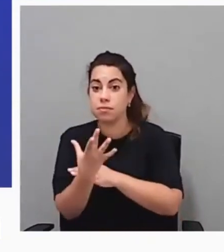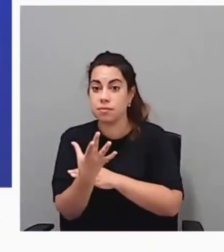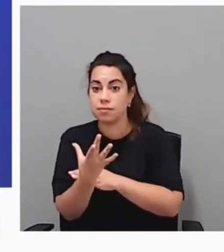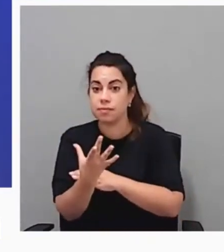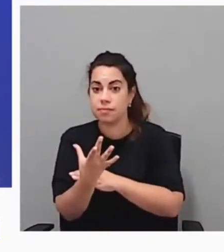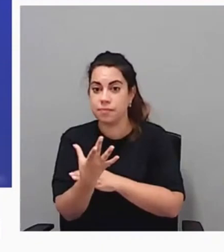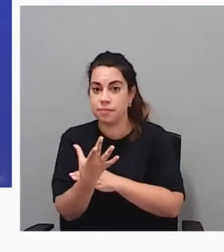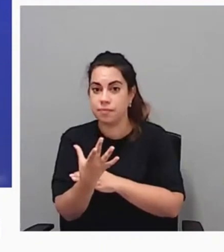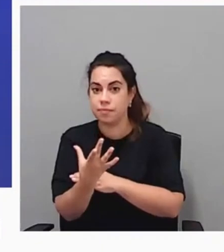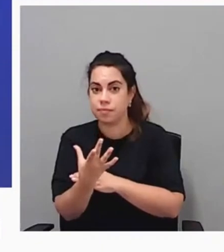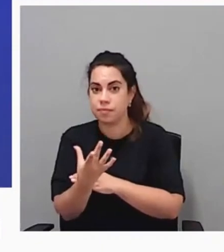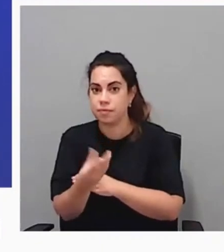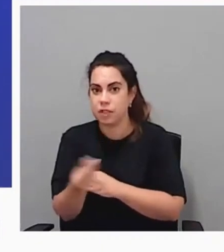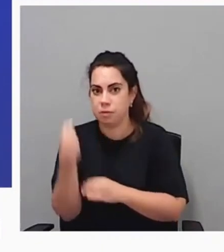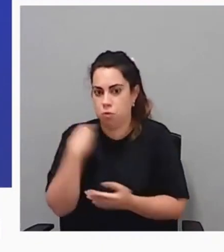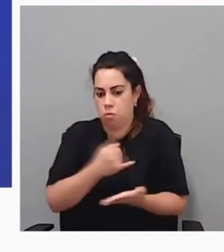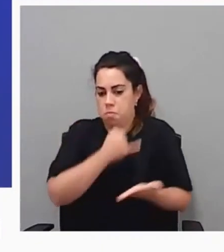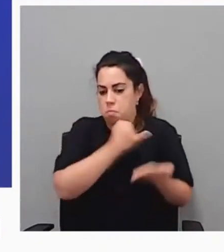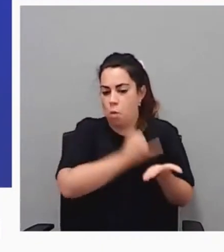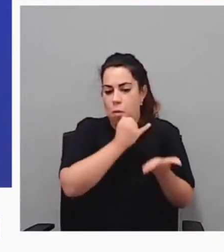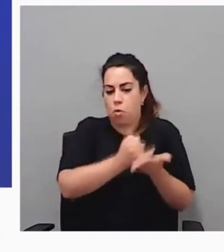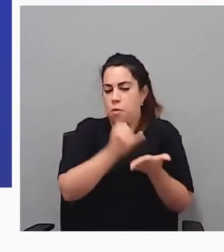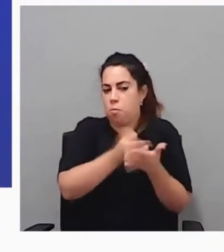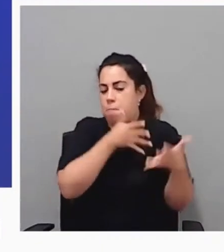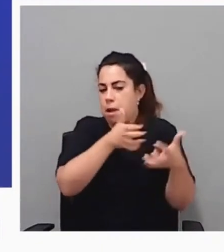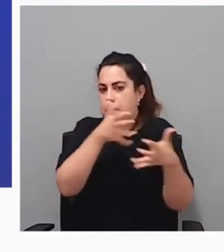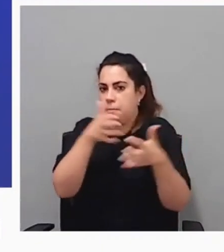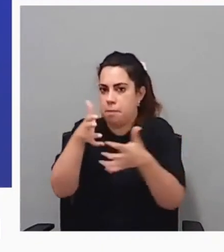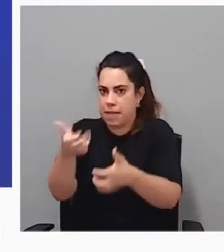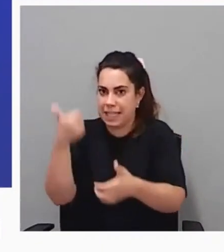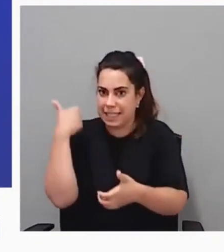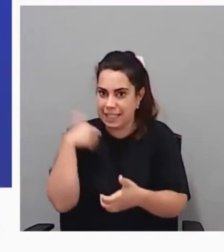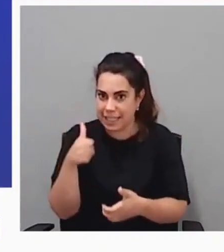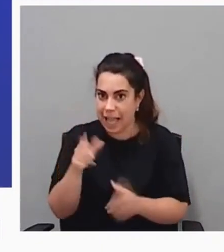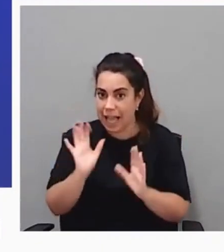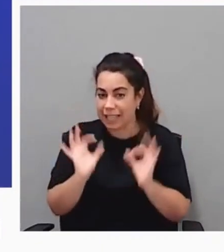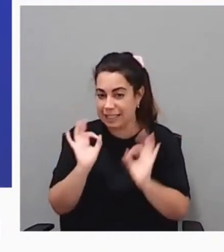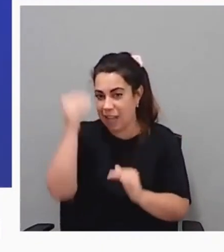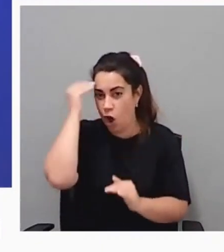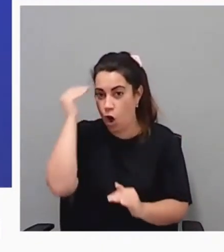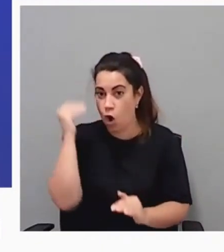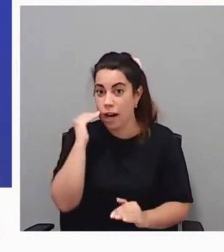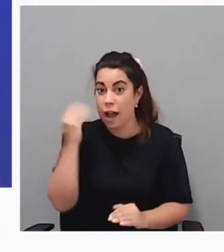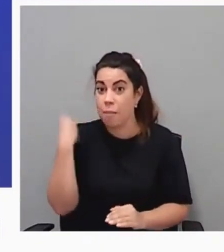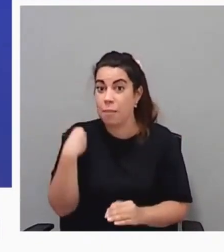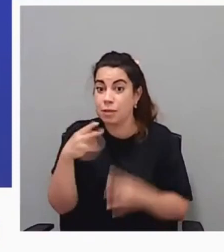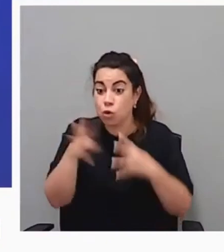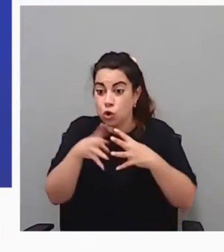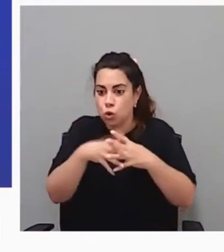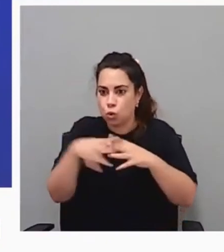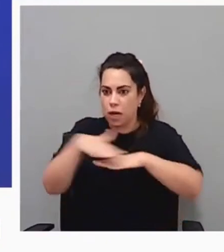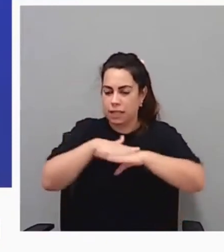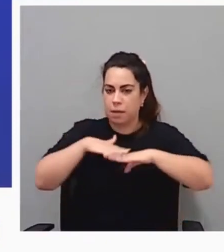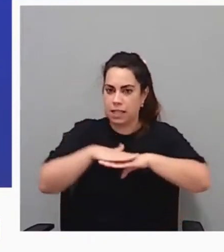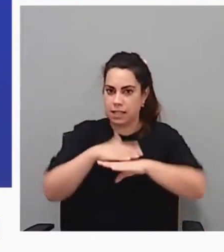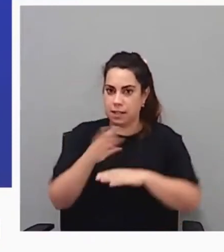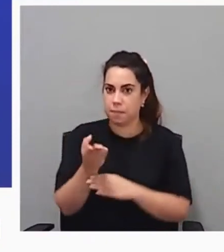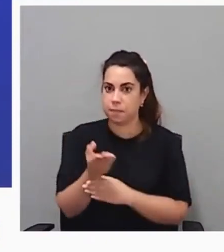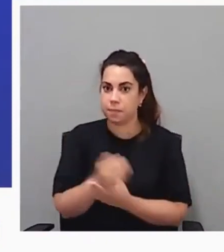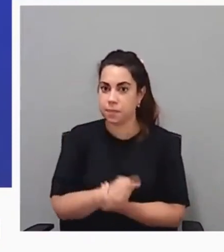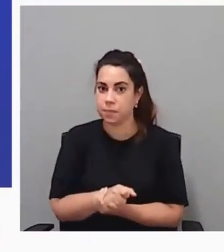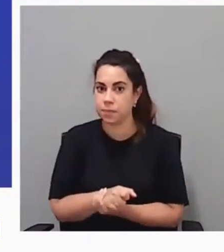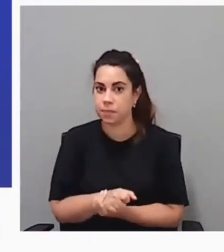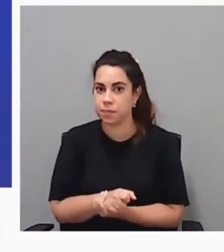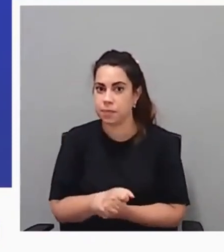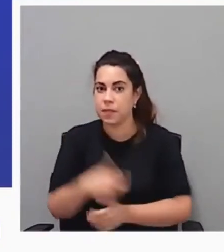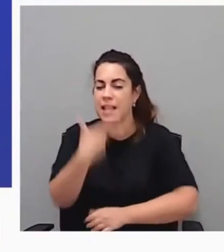ya ha pasado los ensayos clínicos en Corea, que está basada en estas estructuras. Las vacunas